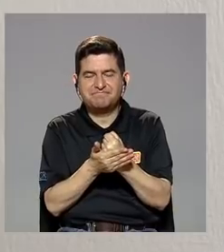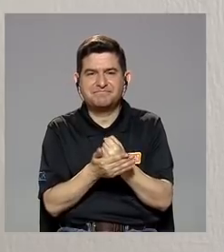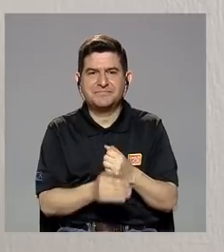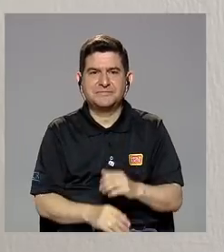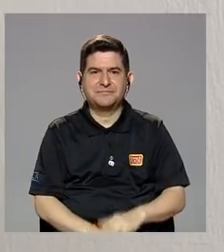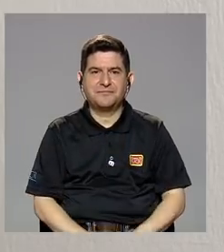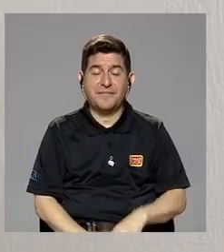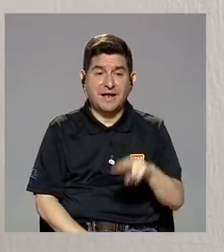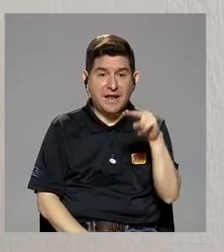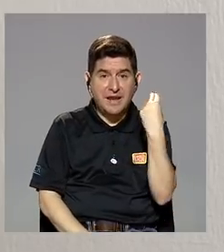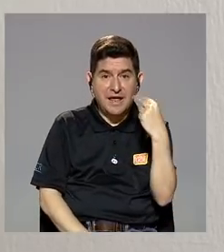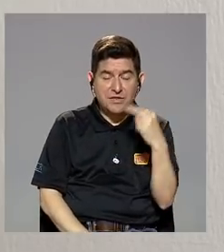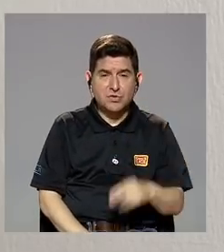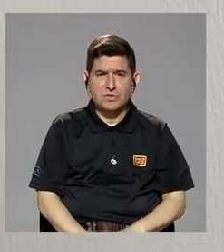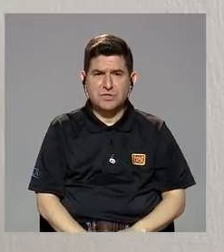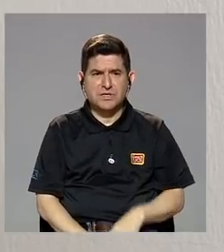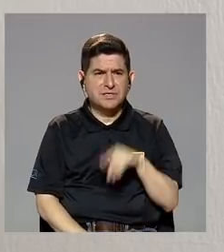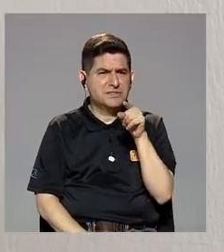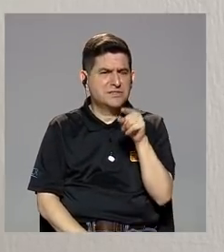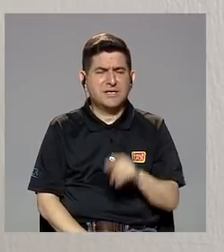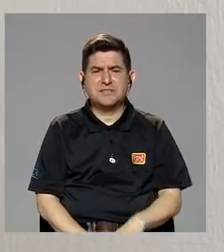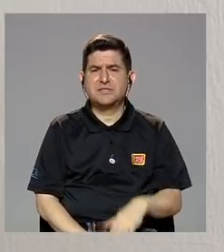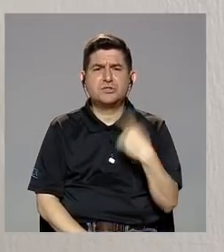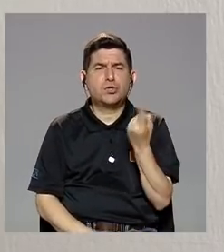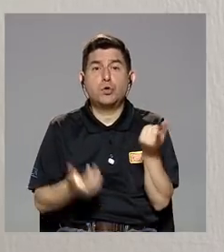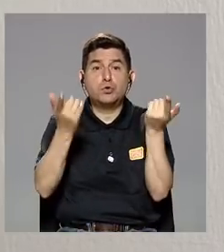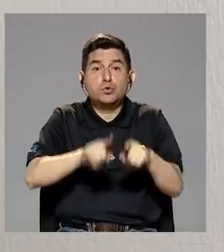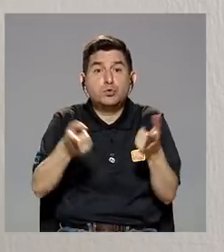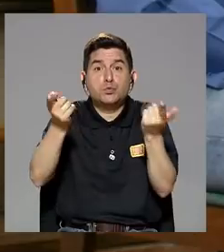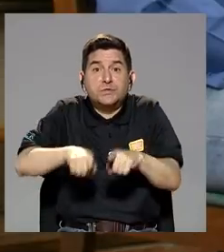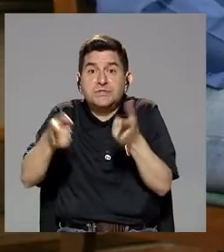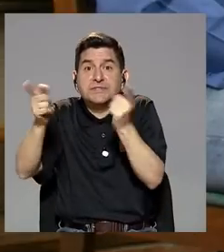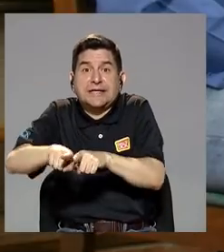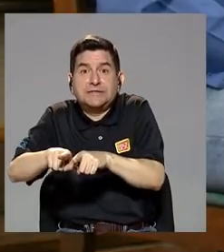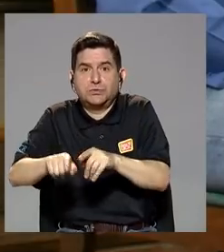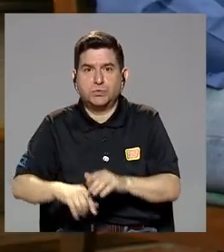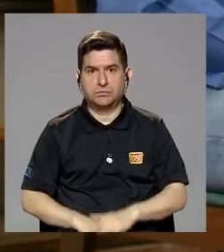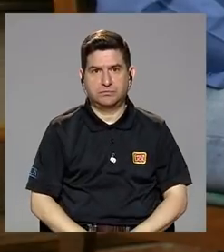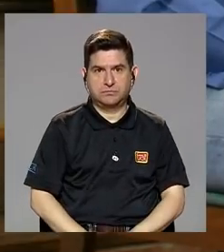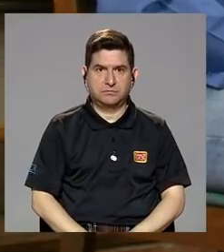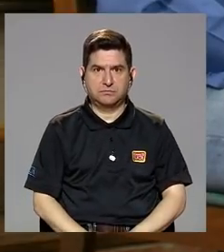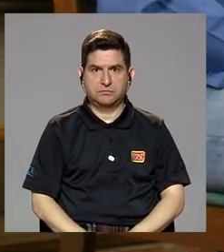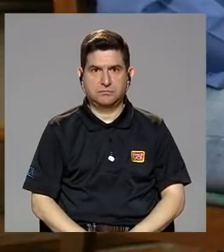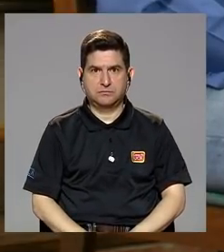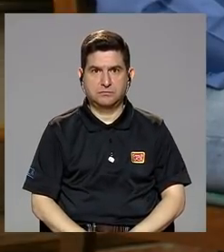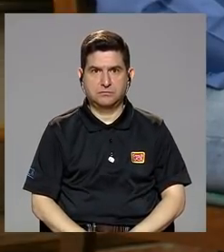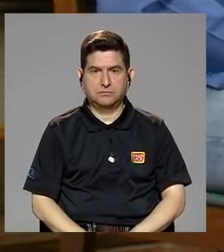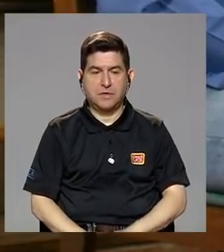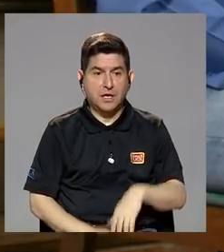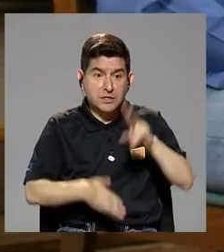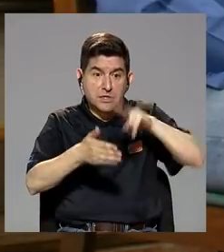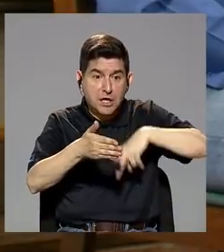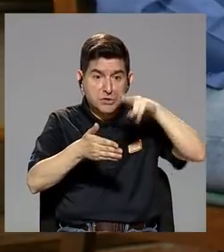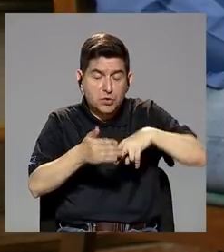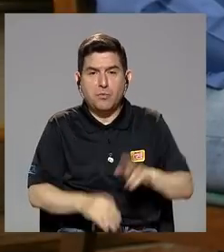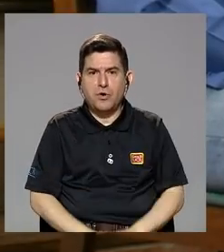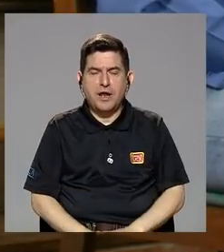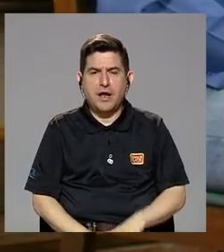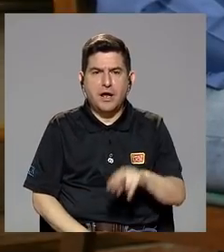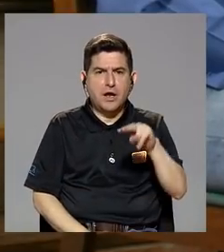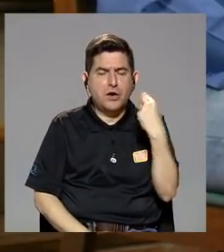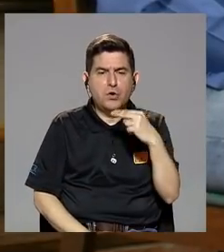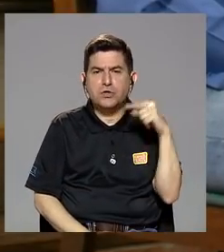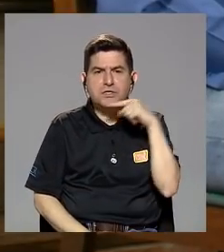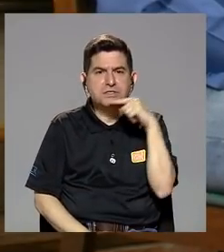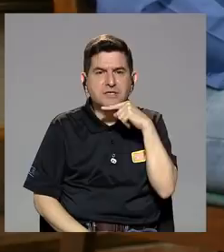las noticias han caído mucho en el sucesivo no son sucesos es decir es como leer la crónica roja de